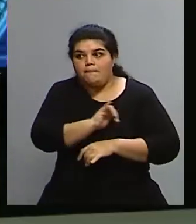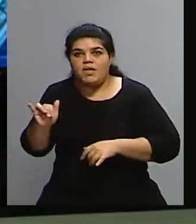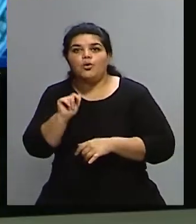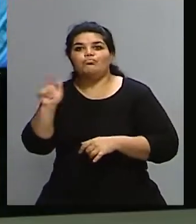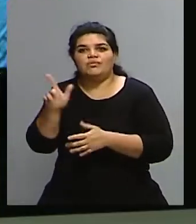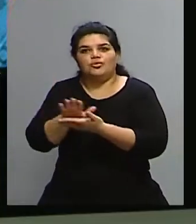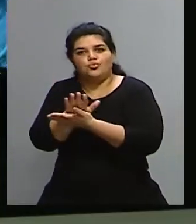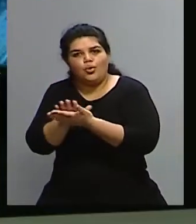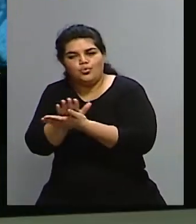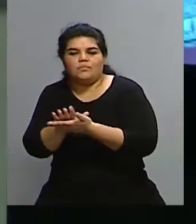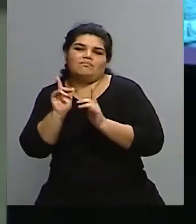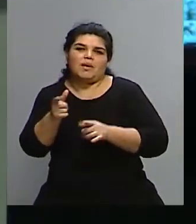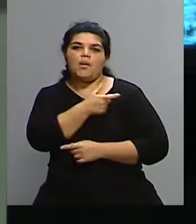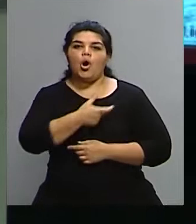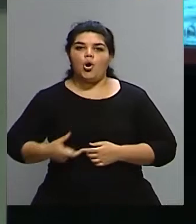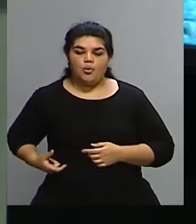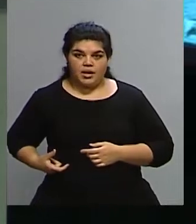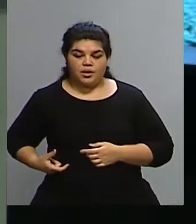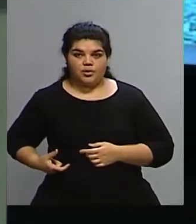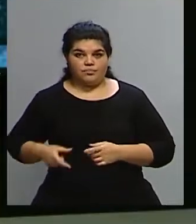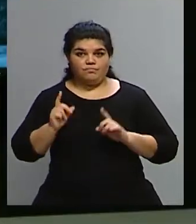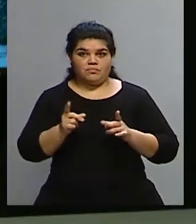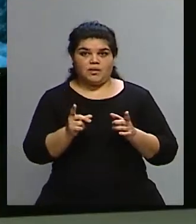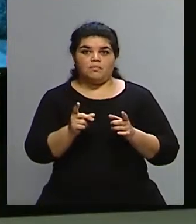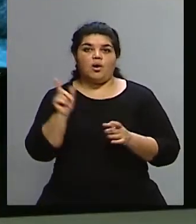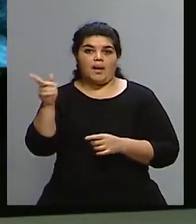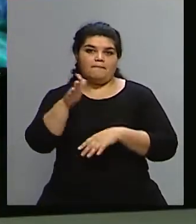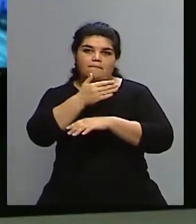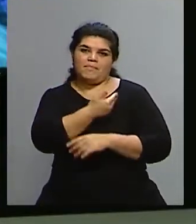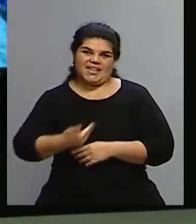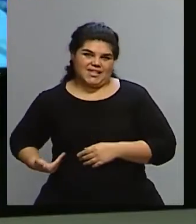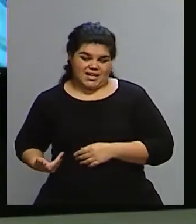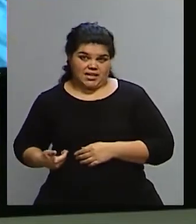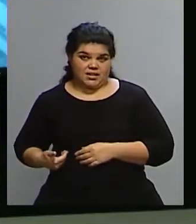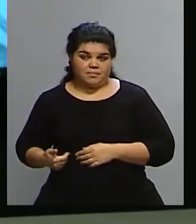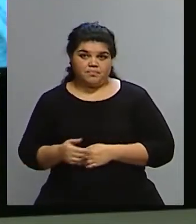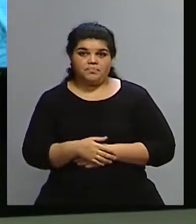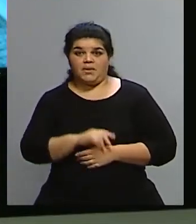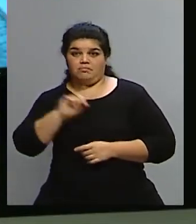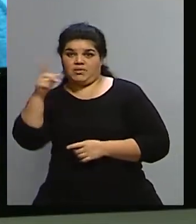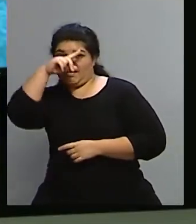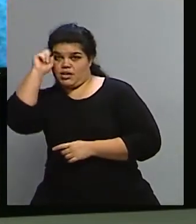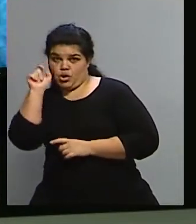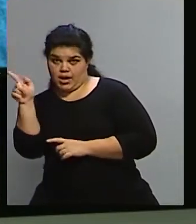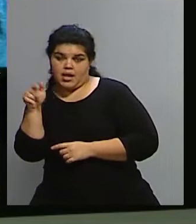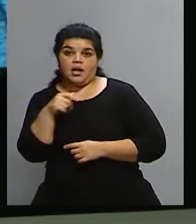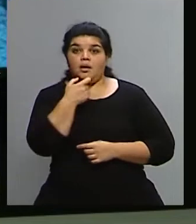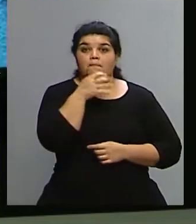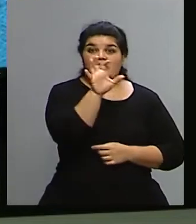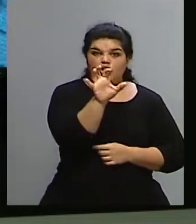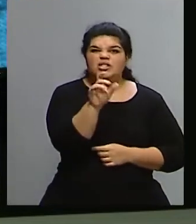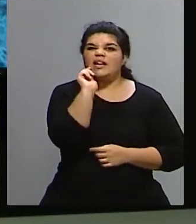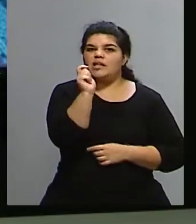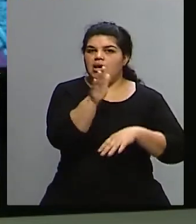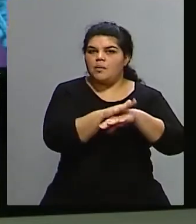gobernador, normalmente la Sindicatura General de la Nación depende directamente del presidente, o la Auditoría Interna Provincial dependería